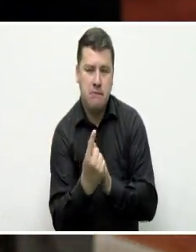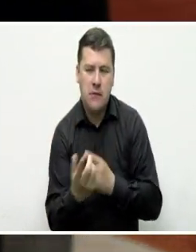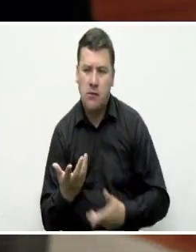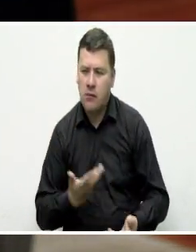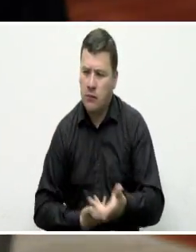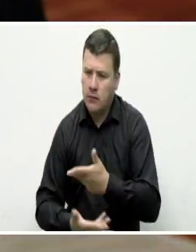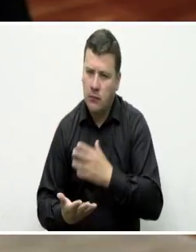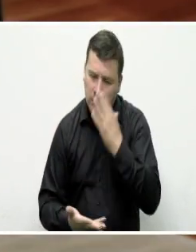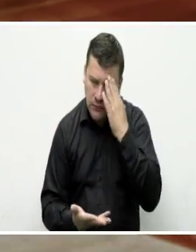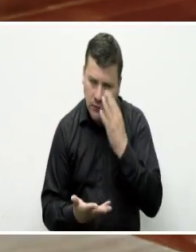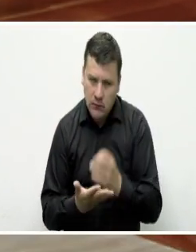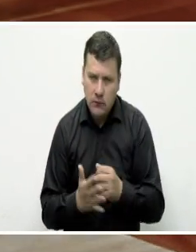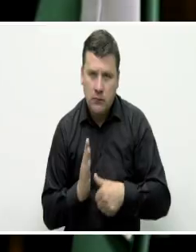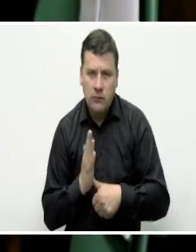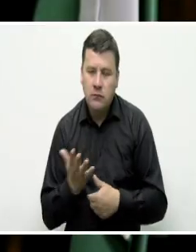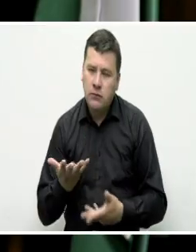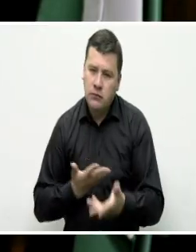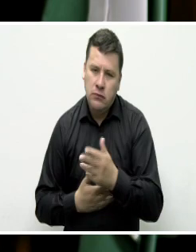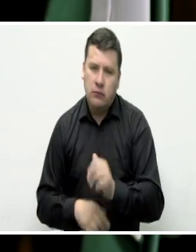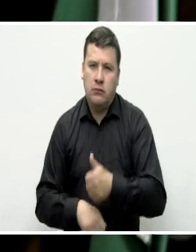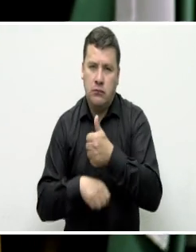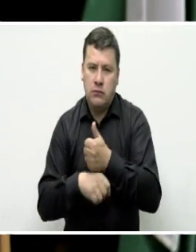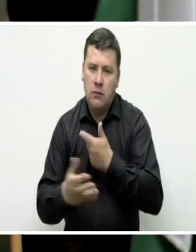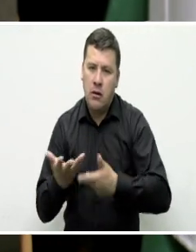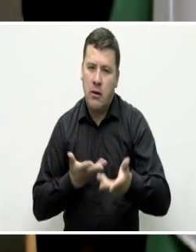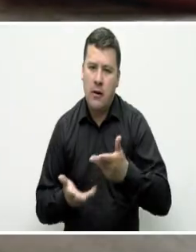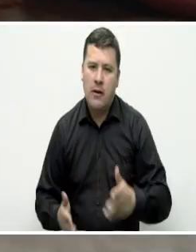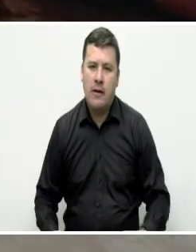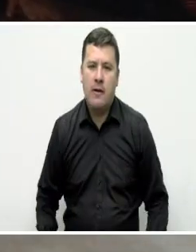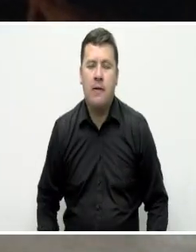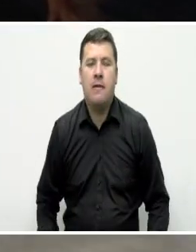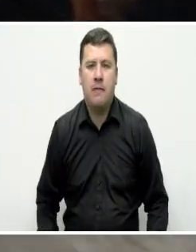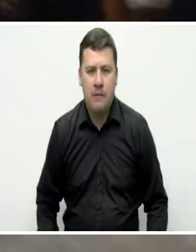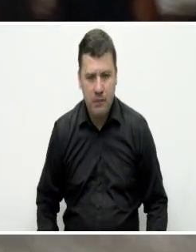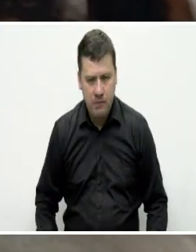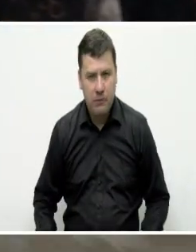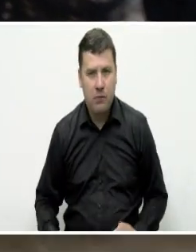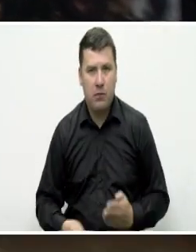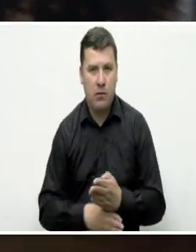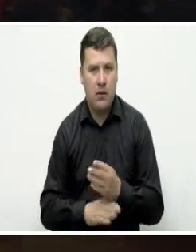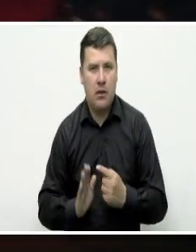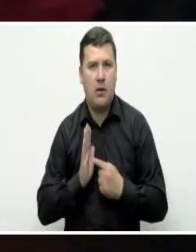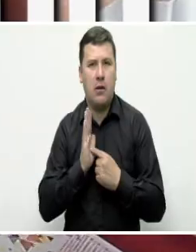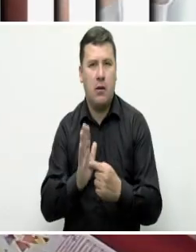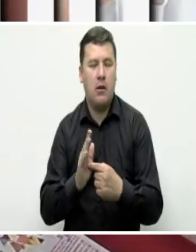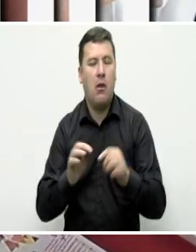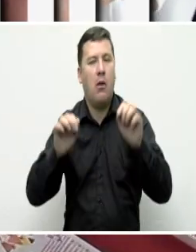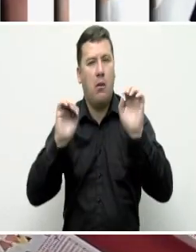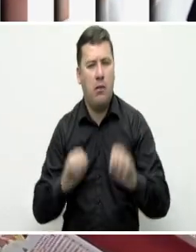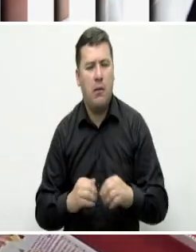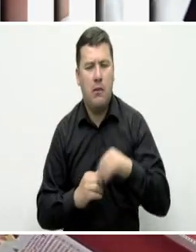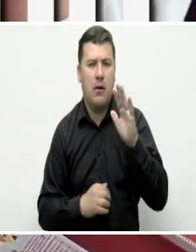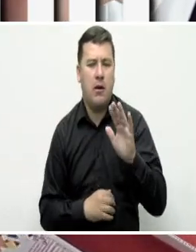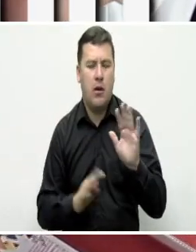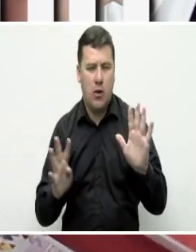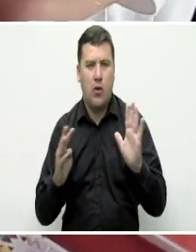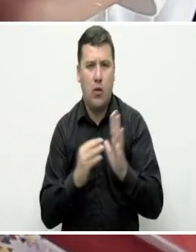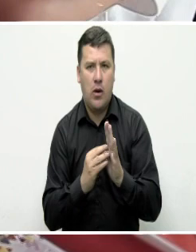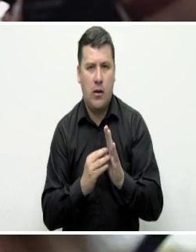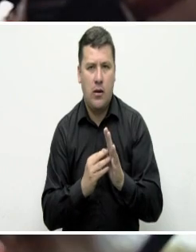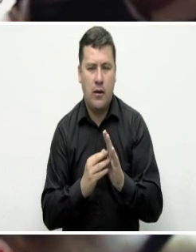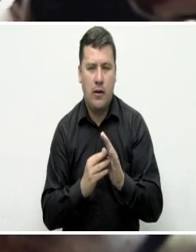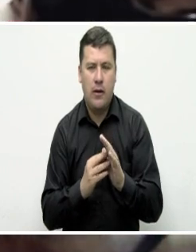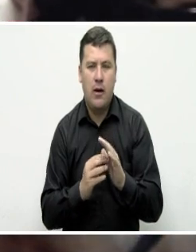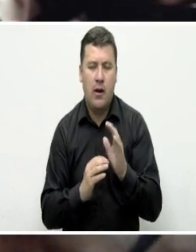intercambian opiniones con el Registrador Nacional del Estado Civil. A través de esta muestra itinerante fue posible que más de 9.000 pequeños